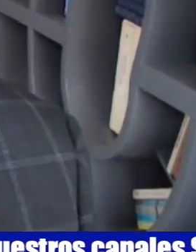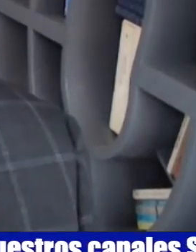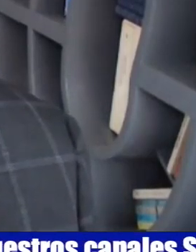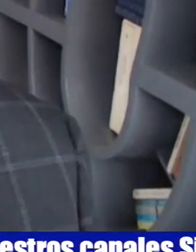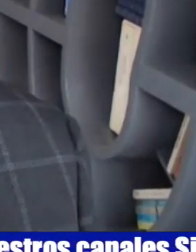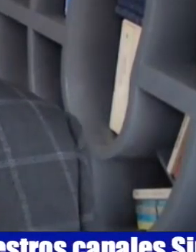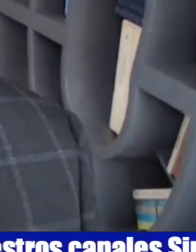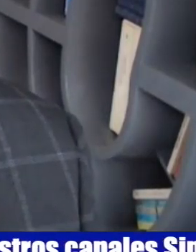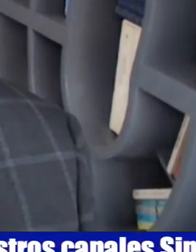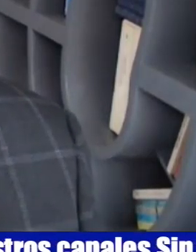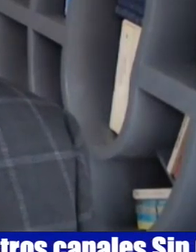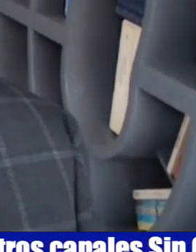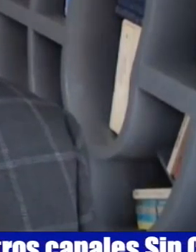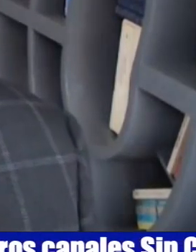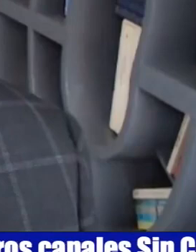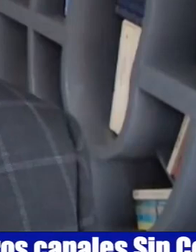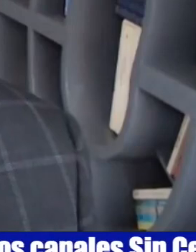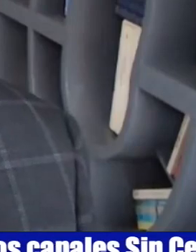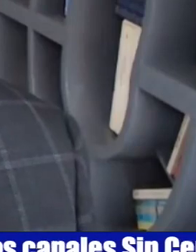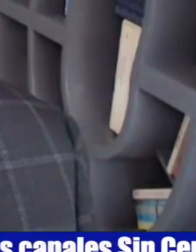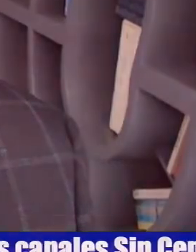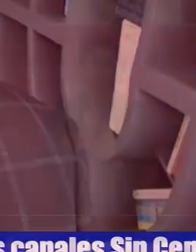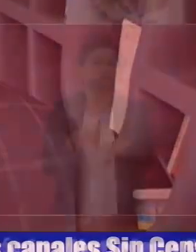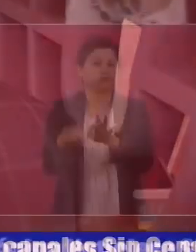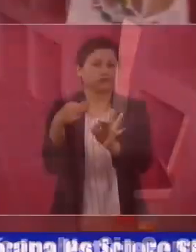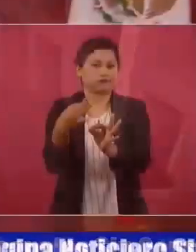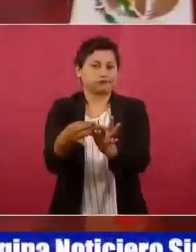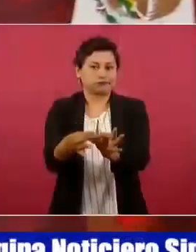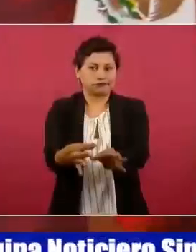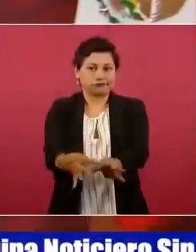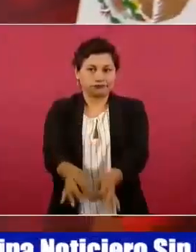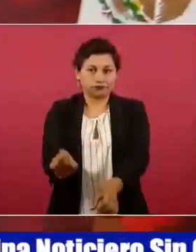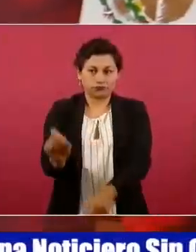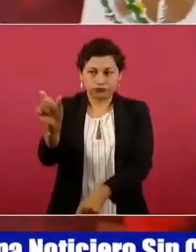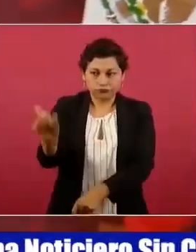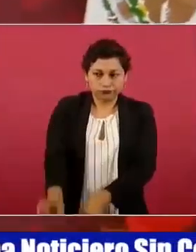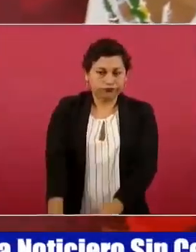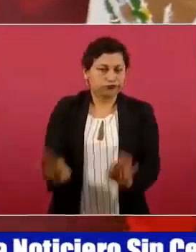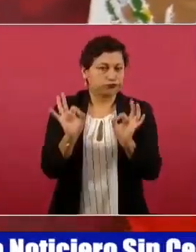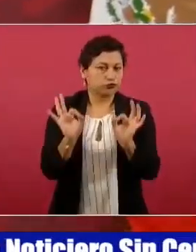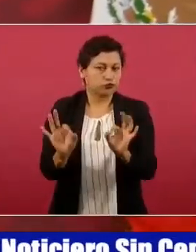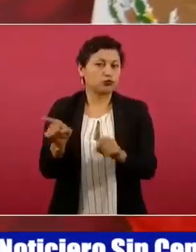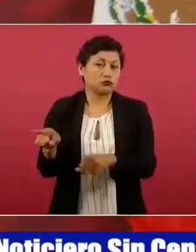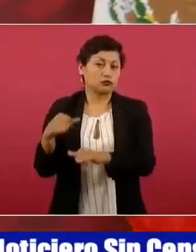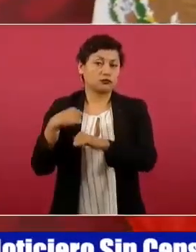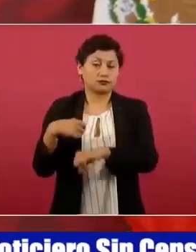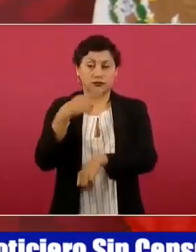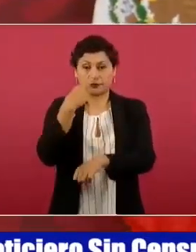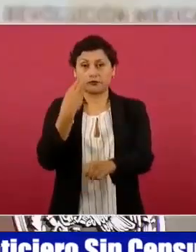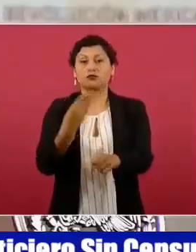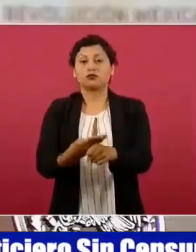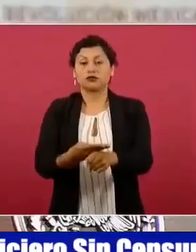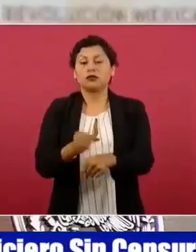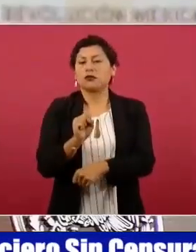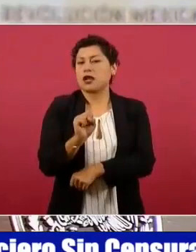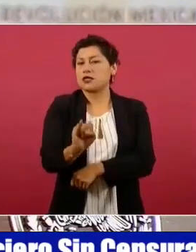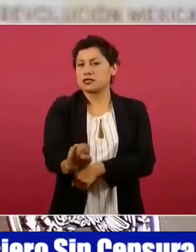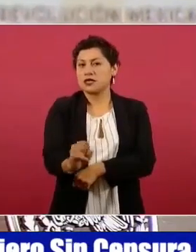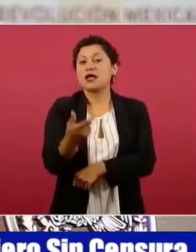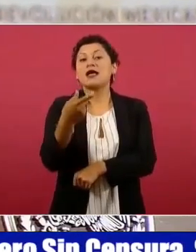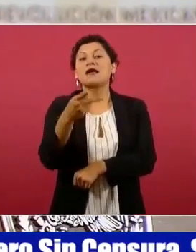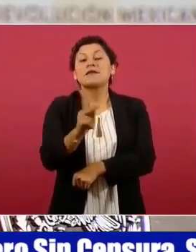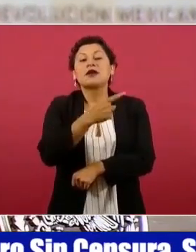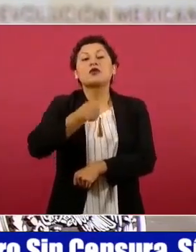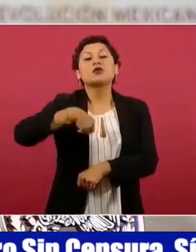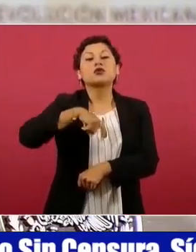se comprende porque este presidente los ha exhibido. Antes había pacto con Peña Nieto, con Calderón, con Fox y con